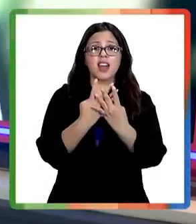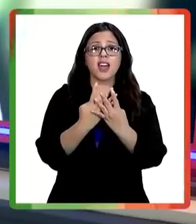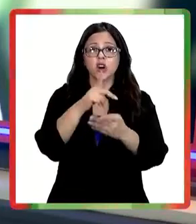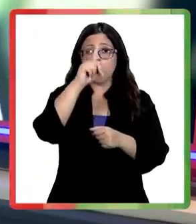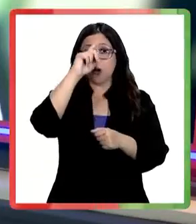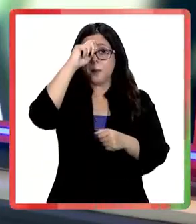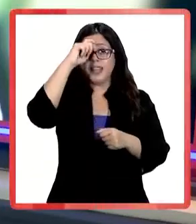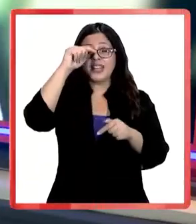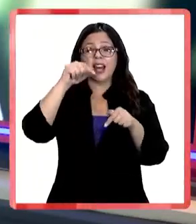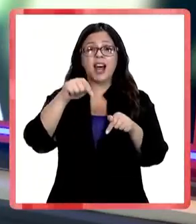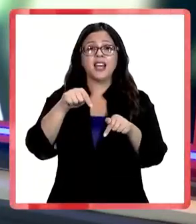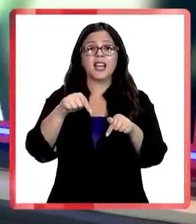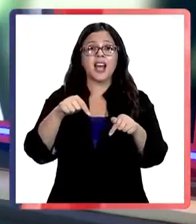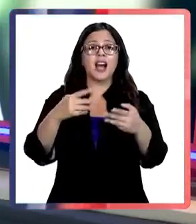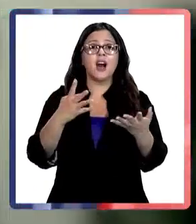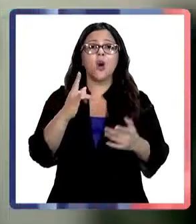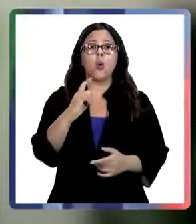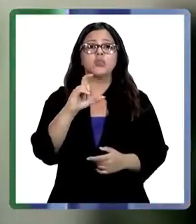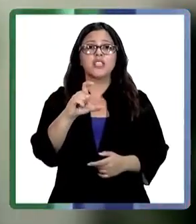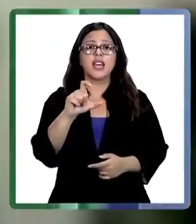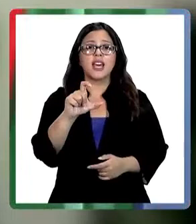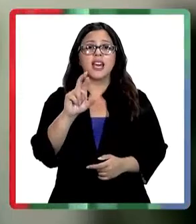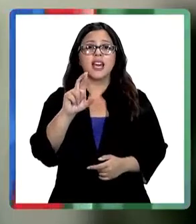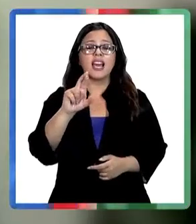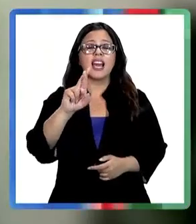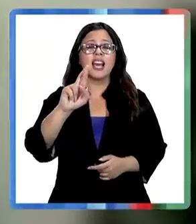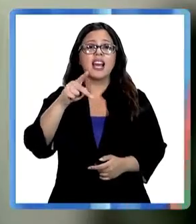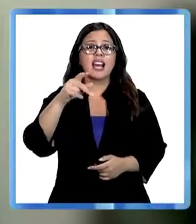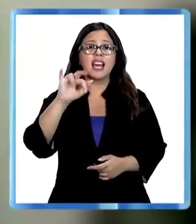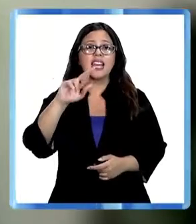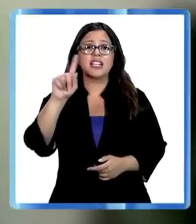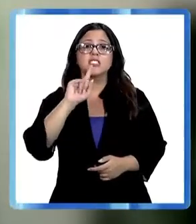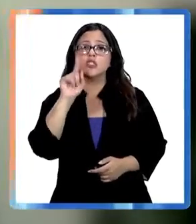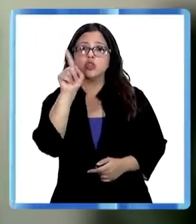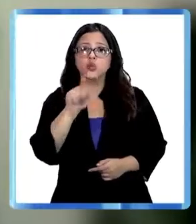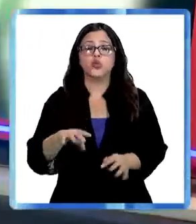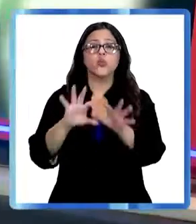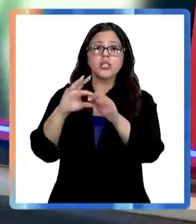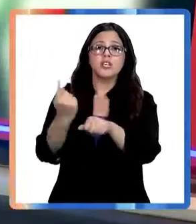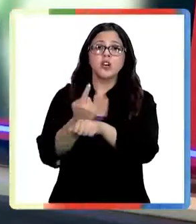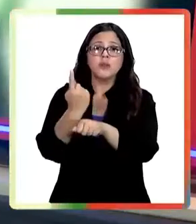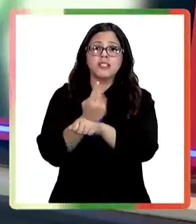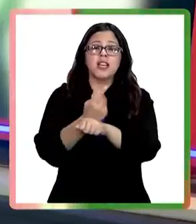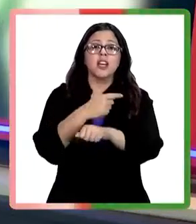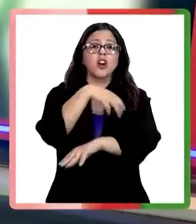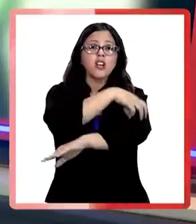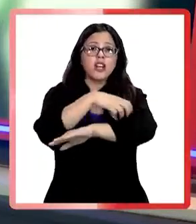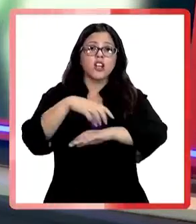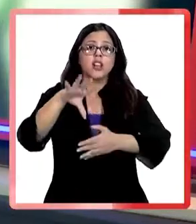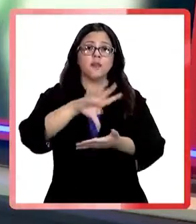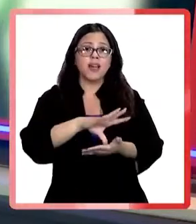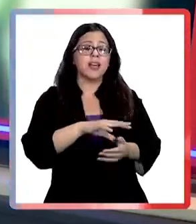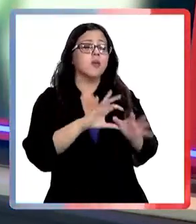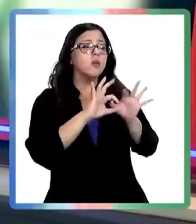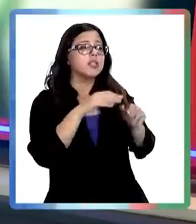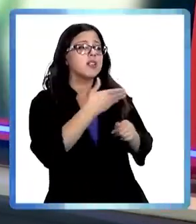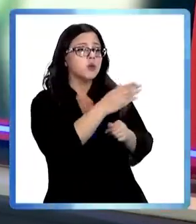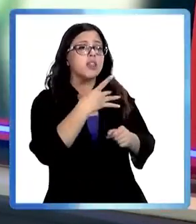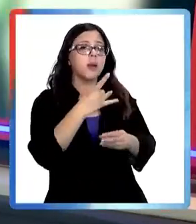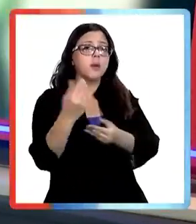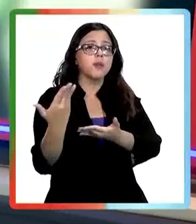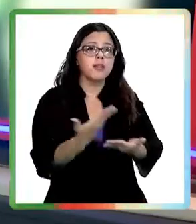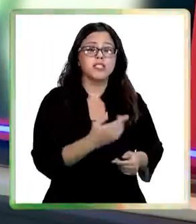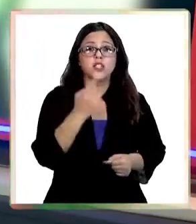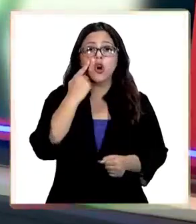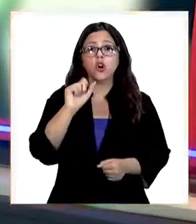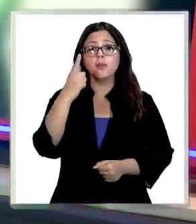gracias por conversar con las regiones de nuestro país. Gracias a ustedes por la invitación. Bueno, la verdad es que estamos preocupados porque a partir